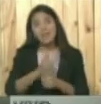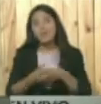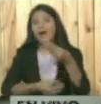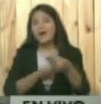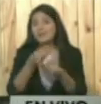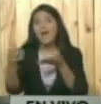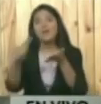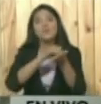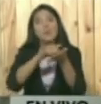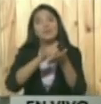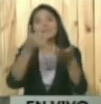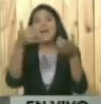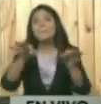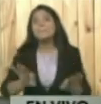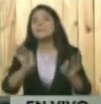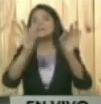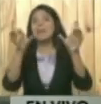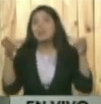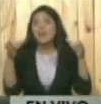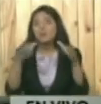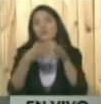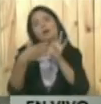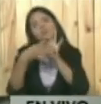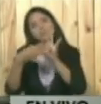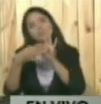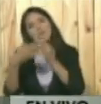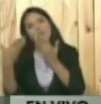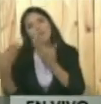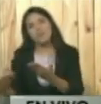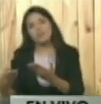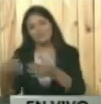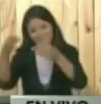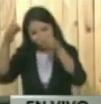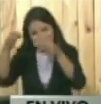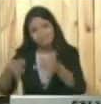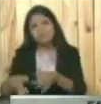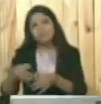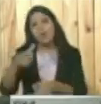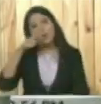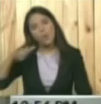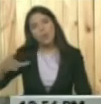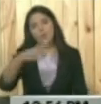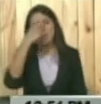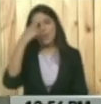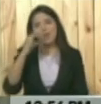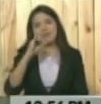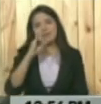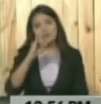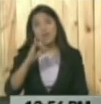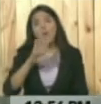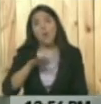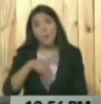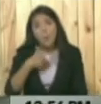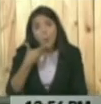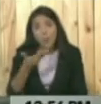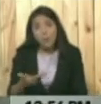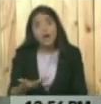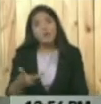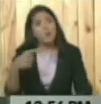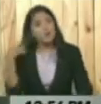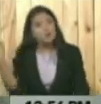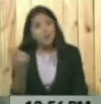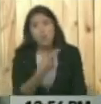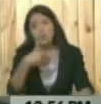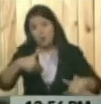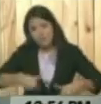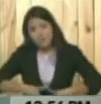York una reunión de solidaridad concreta con el pueblo de Haití y podamos sumar